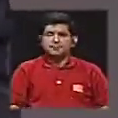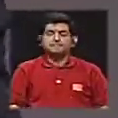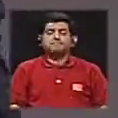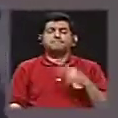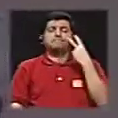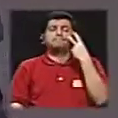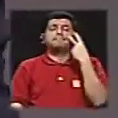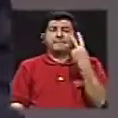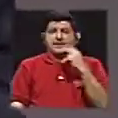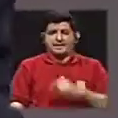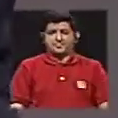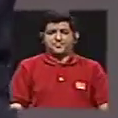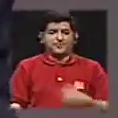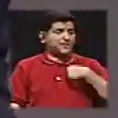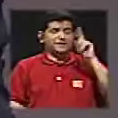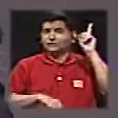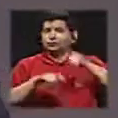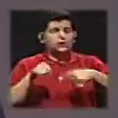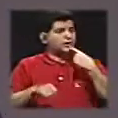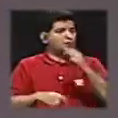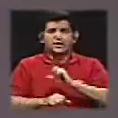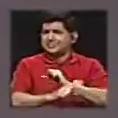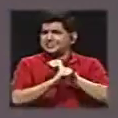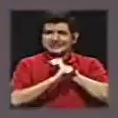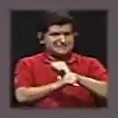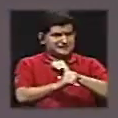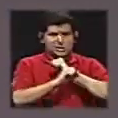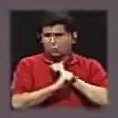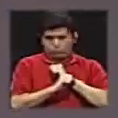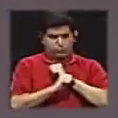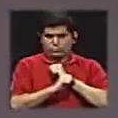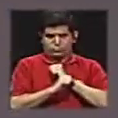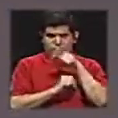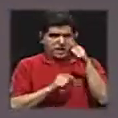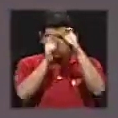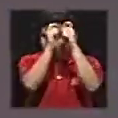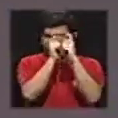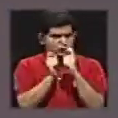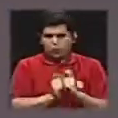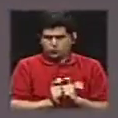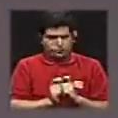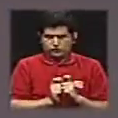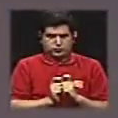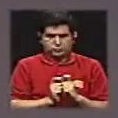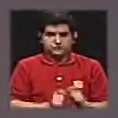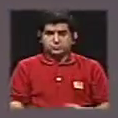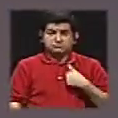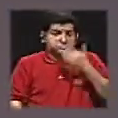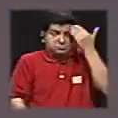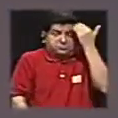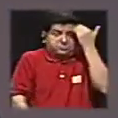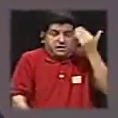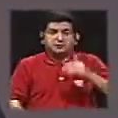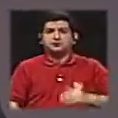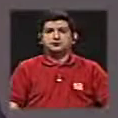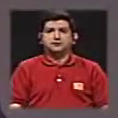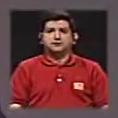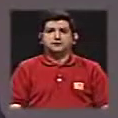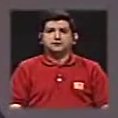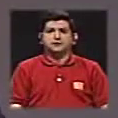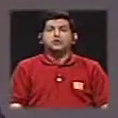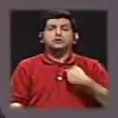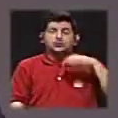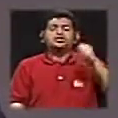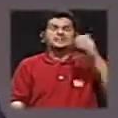Mire, yo no le podría asegurar esos detalles porque los desconozco.